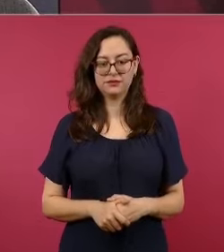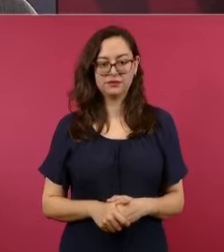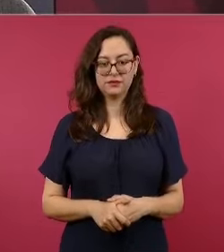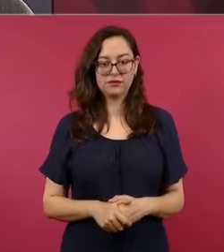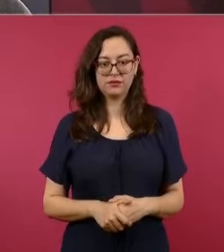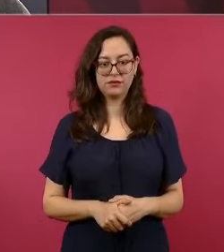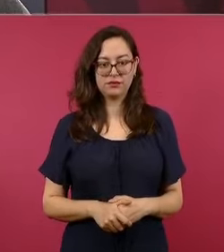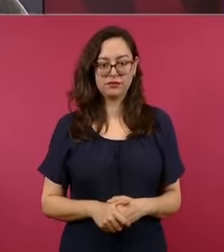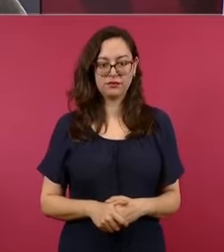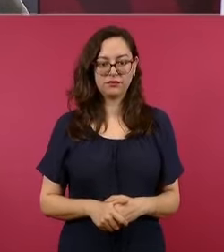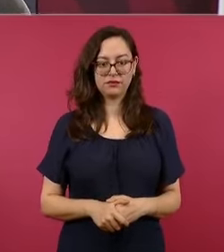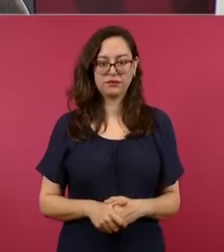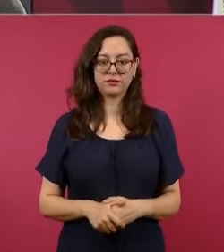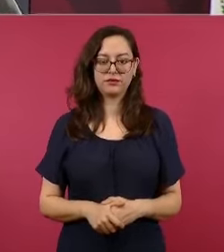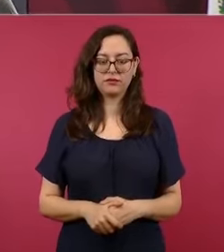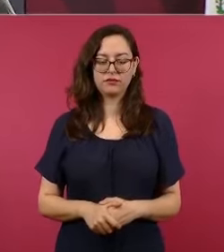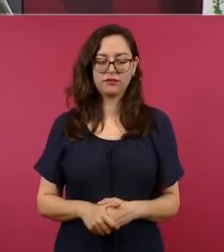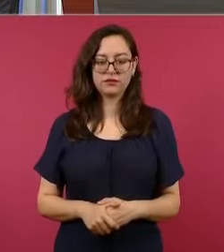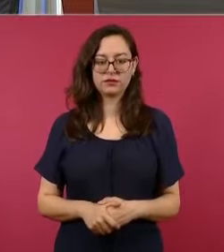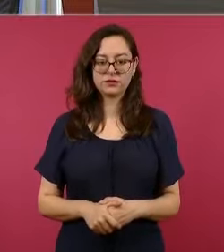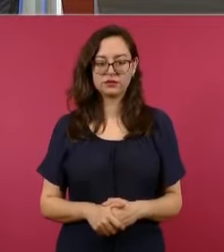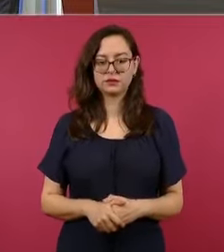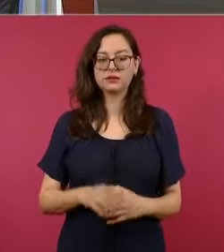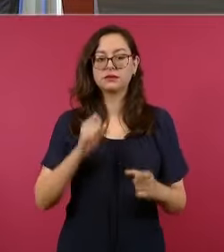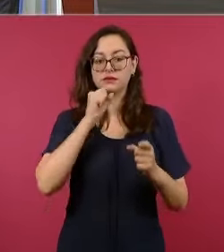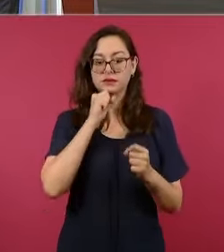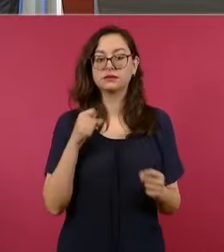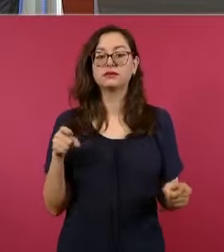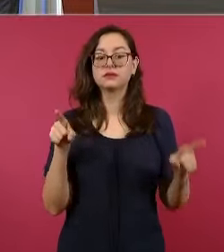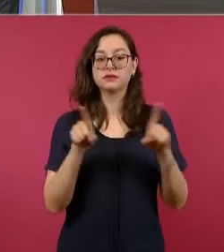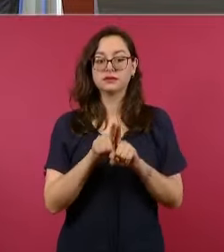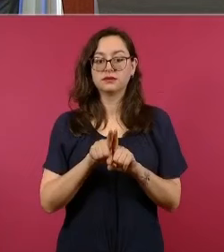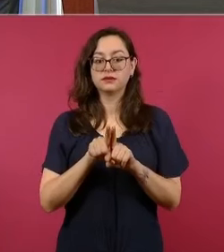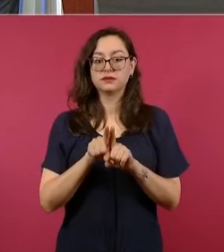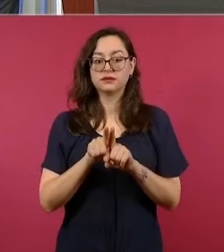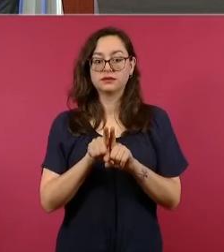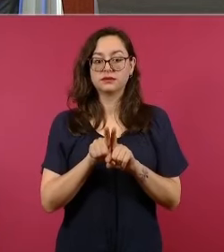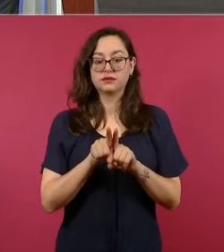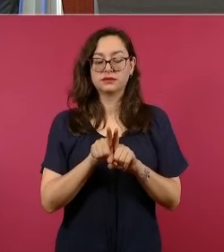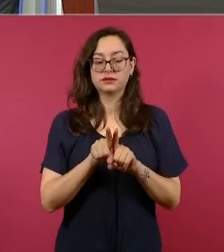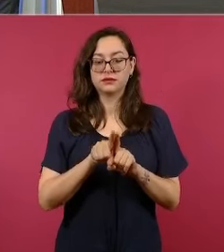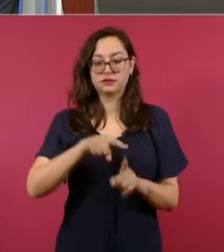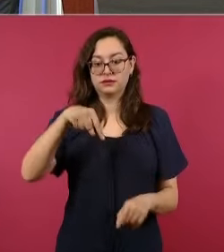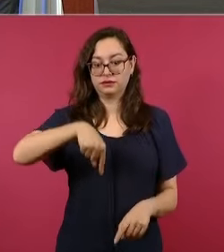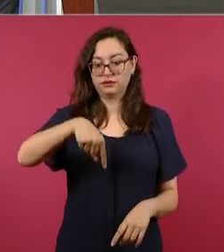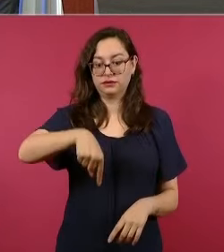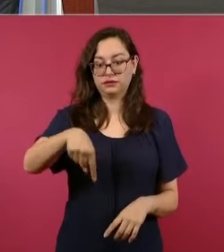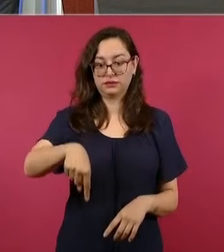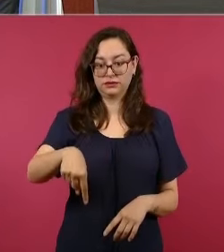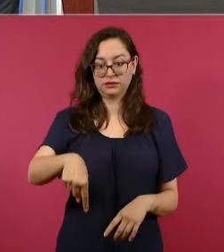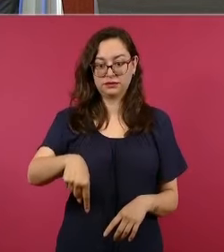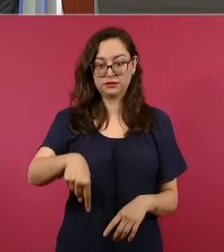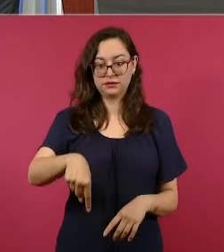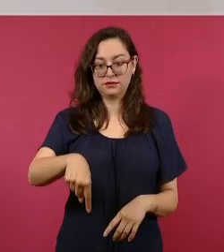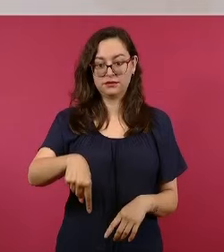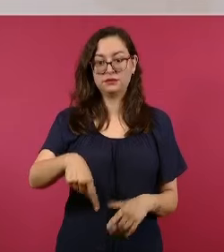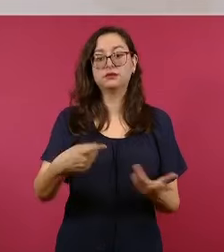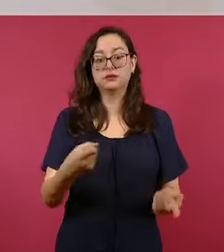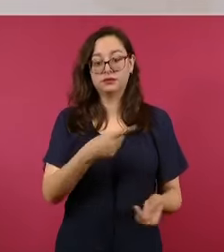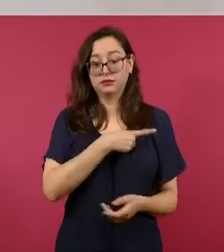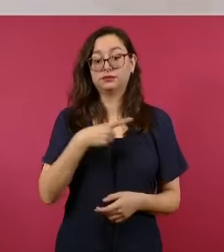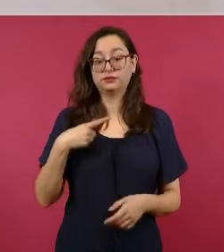no y lo mismo aquí que este que tiene que